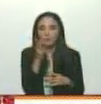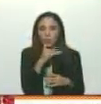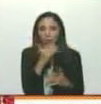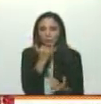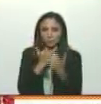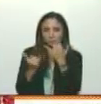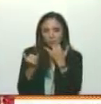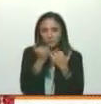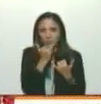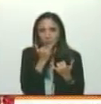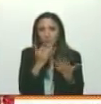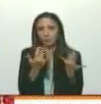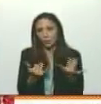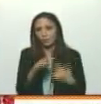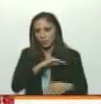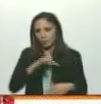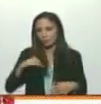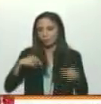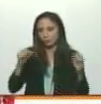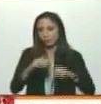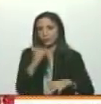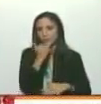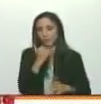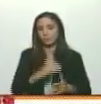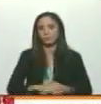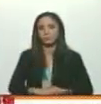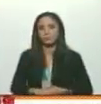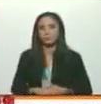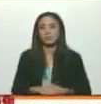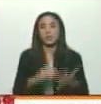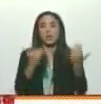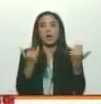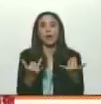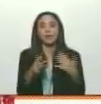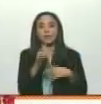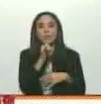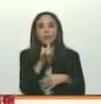Tengo una mala noticia, señores. El Nacional me acaba de sacar como noticia.